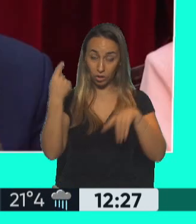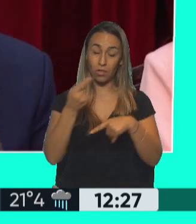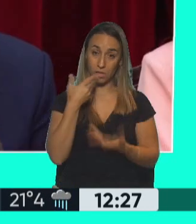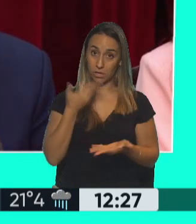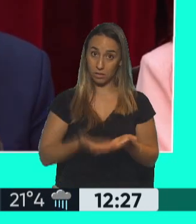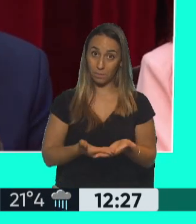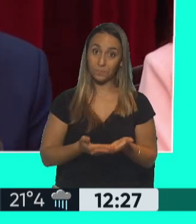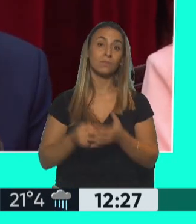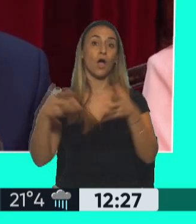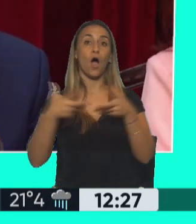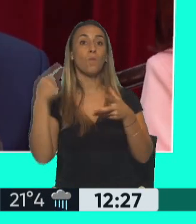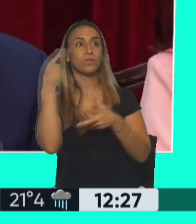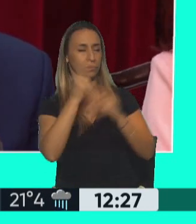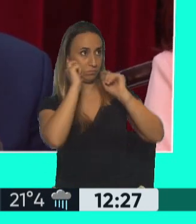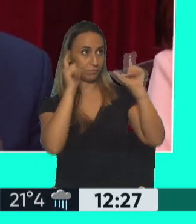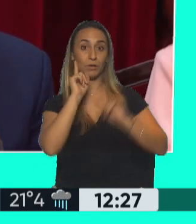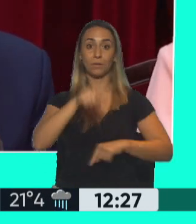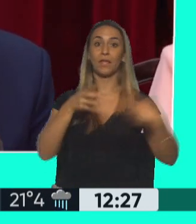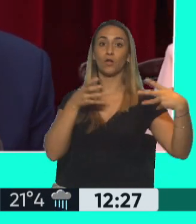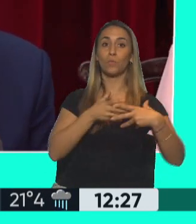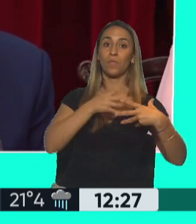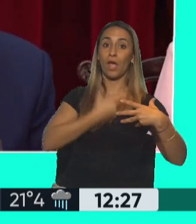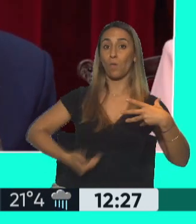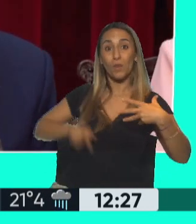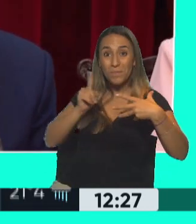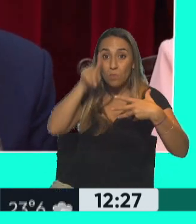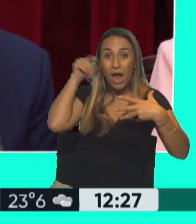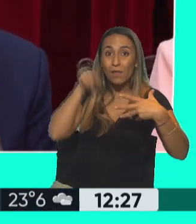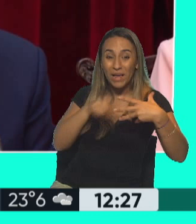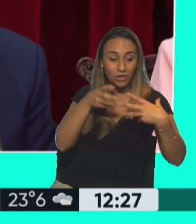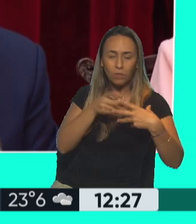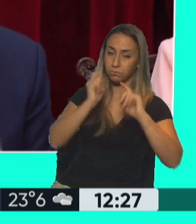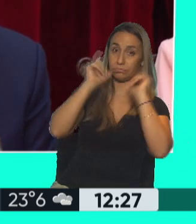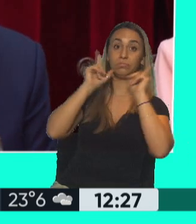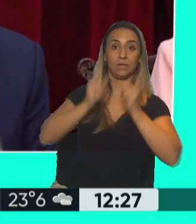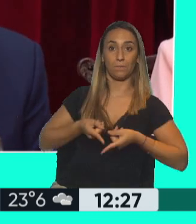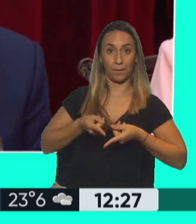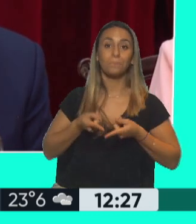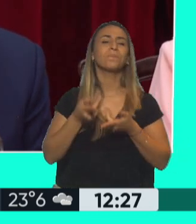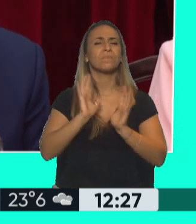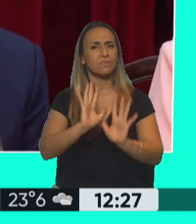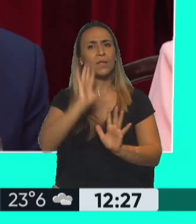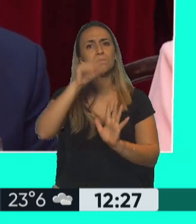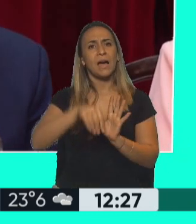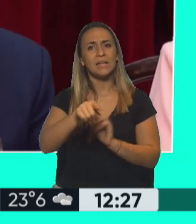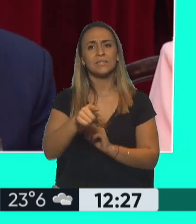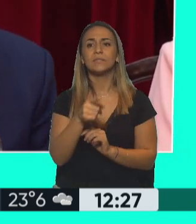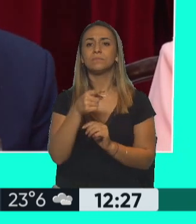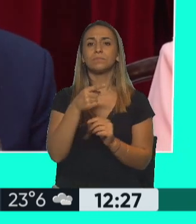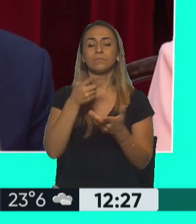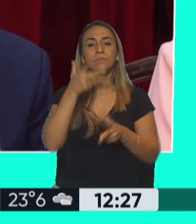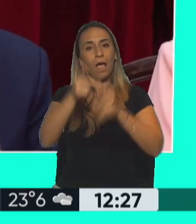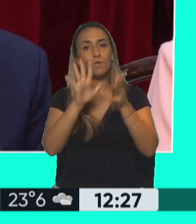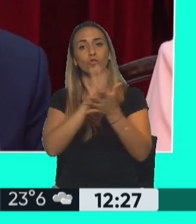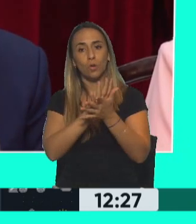oposición, pero sorprendió a los propios. Y la otra es su defensa también de lo que es este ataque permanente que ha recibido Cristina Kirchner